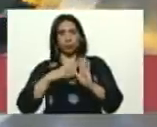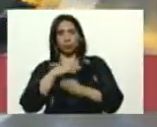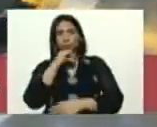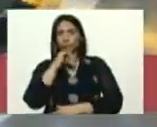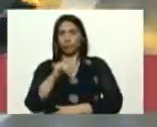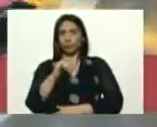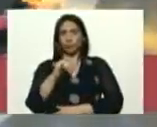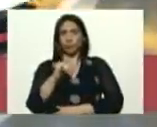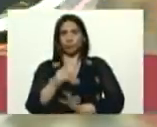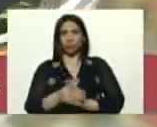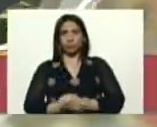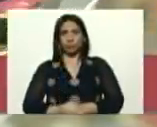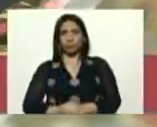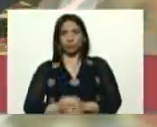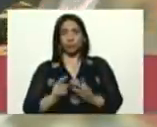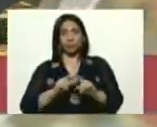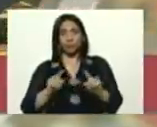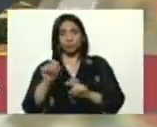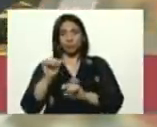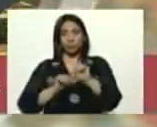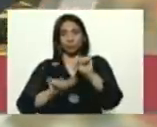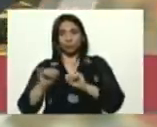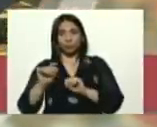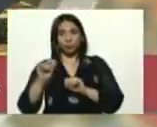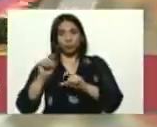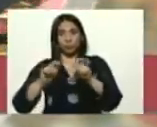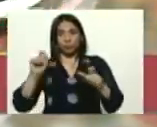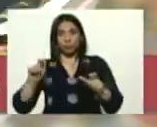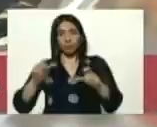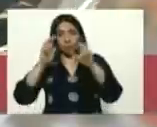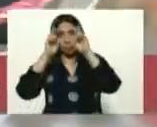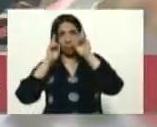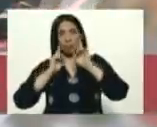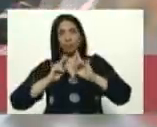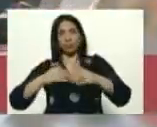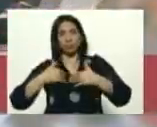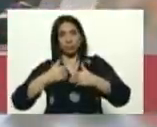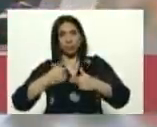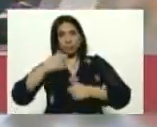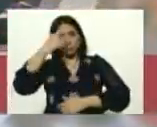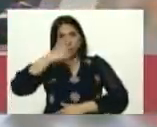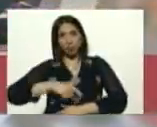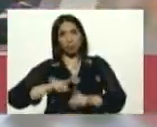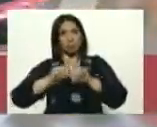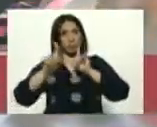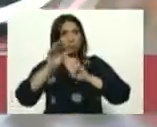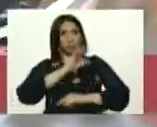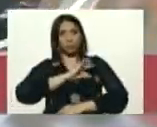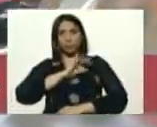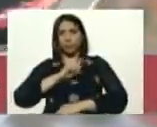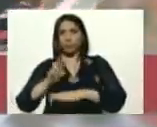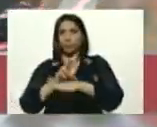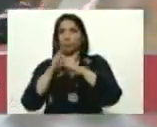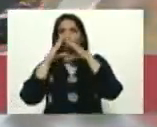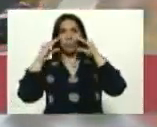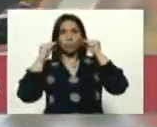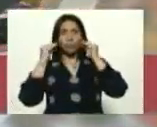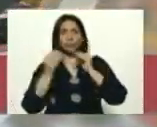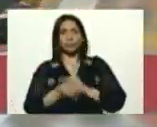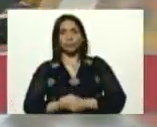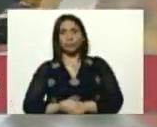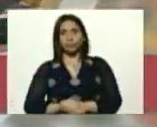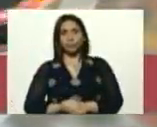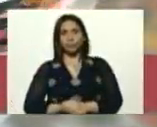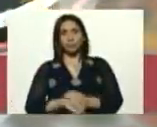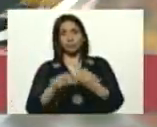informado para la prevención personal, de higiene personal, del distanciamiento, del uso de la mascarilla, bueno,